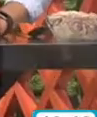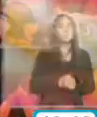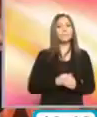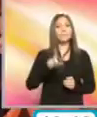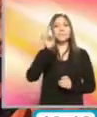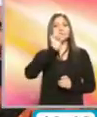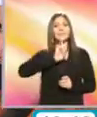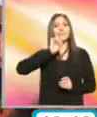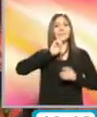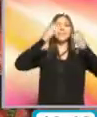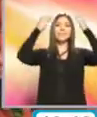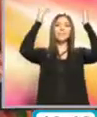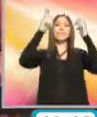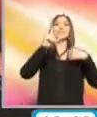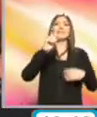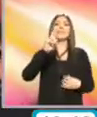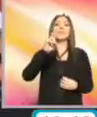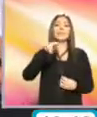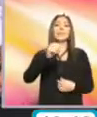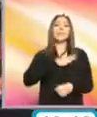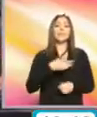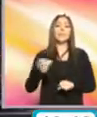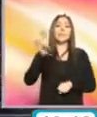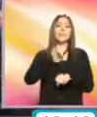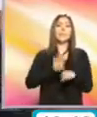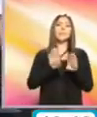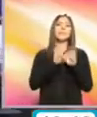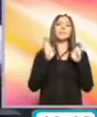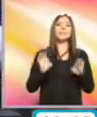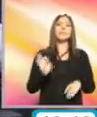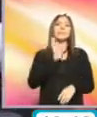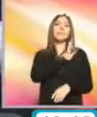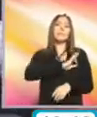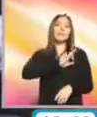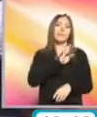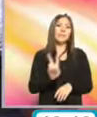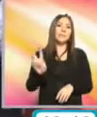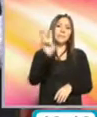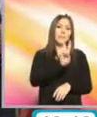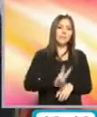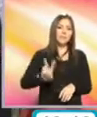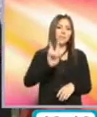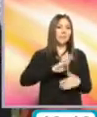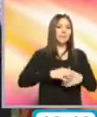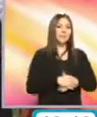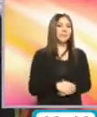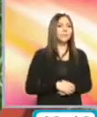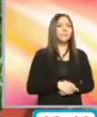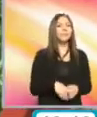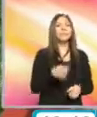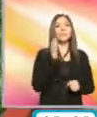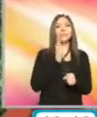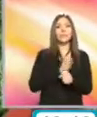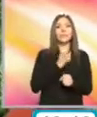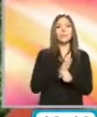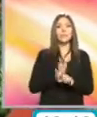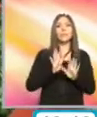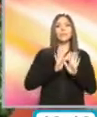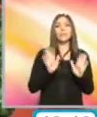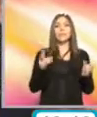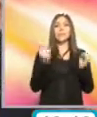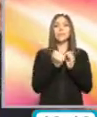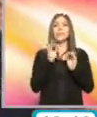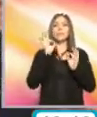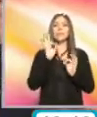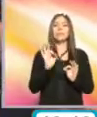Chef Lorena, buenos días. Quique, ¿Cómo estás? muy ¡Feliz bien, muchas viernes! gracias, ¡feliz viernes! Oye, te pusiste de veras a la altura del